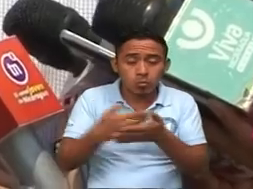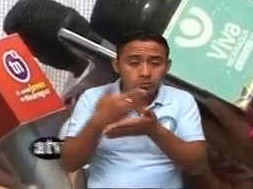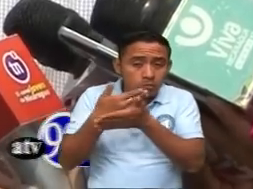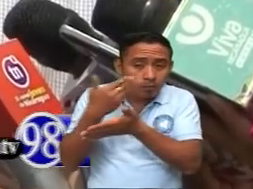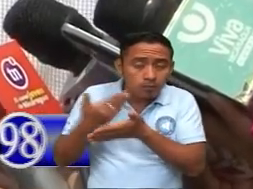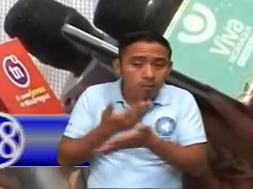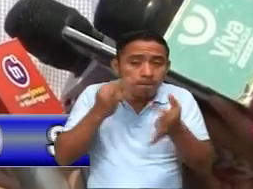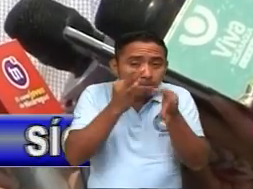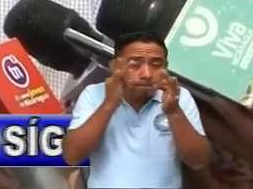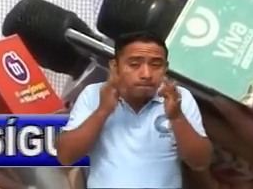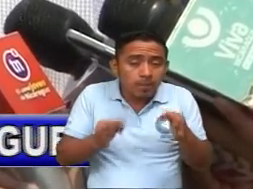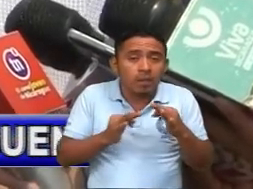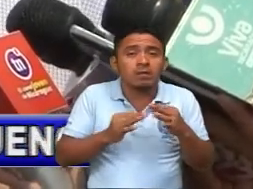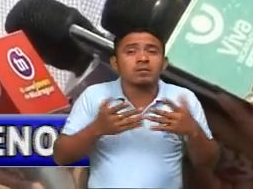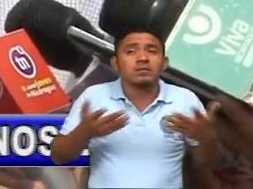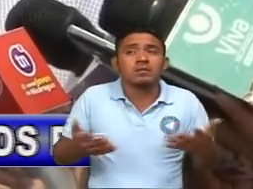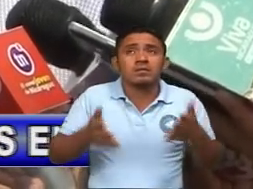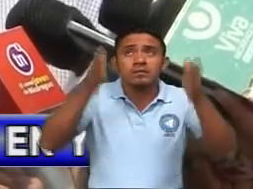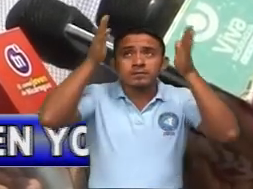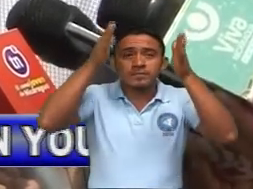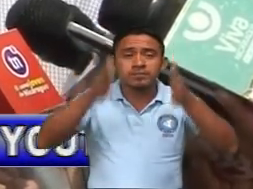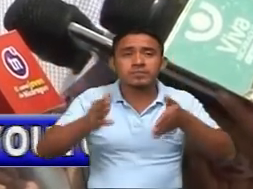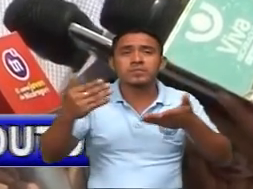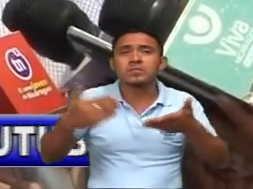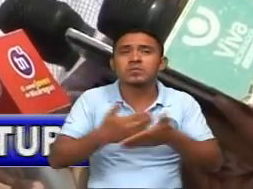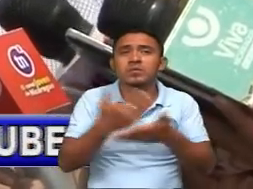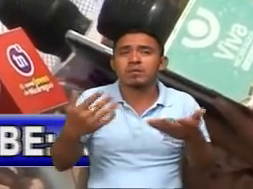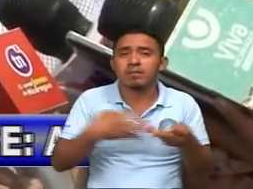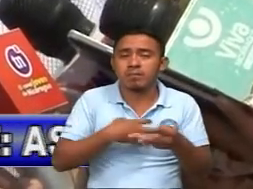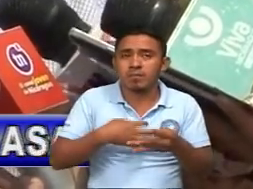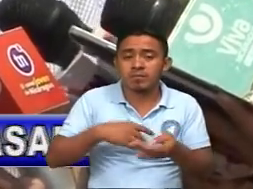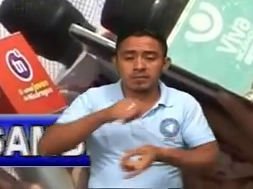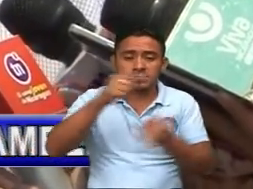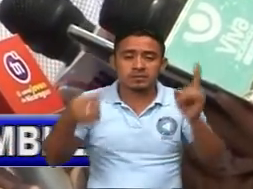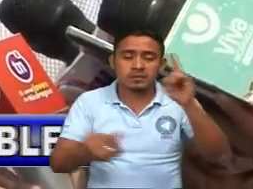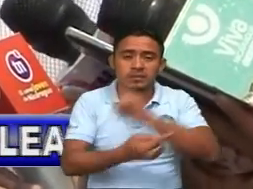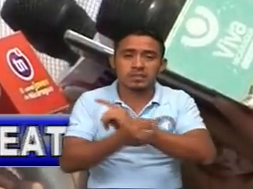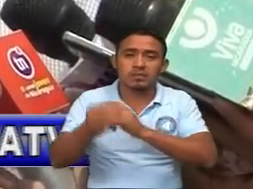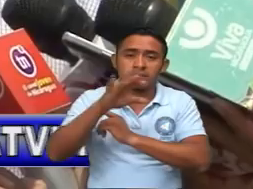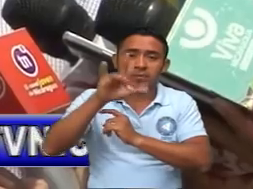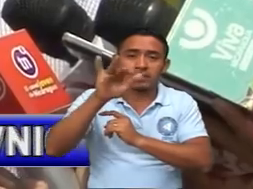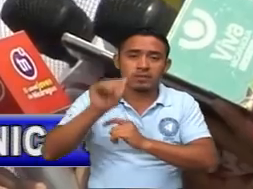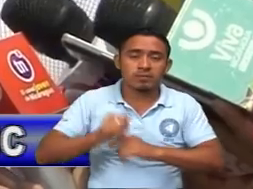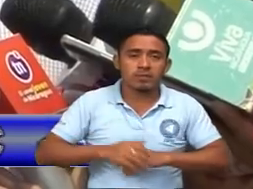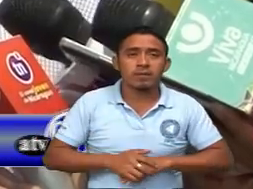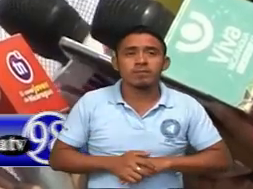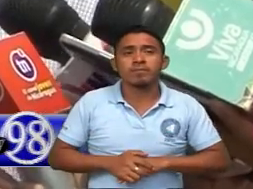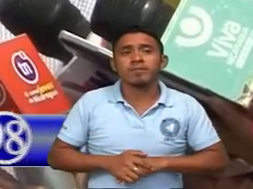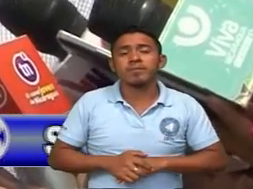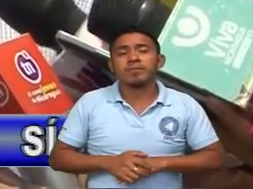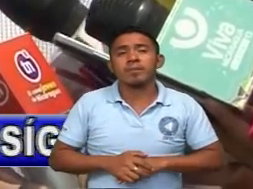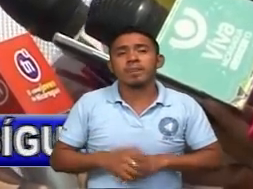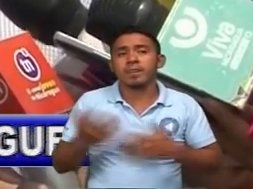robustas, con mucho más capacidad, que atienden los desafíos que impone el cambio climático en este tiempo, ¿no? Así que